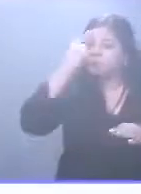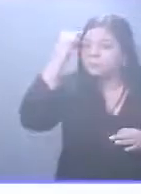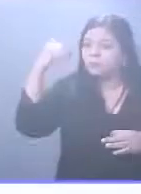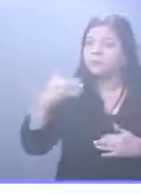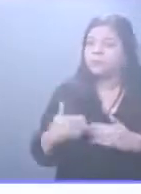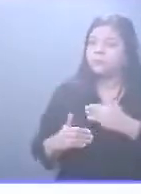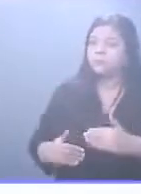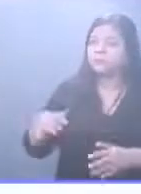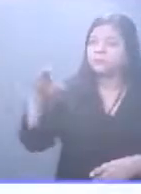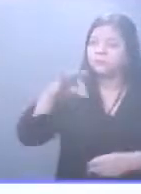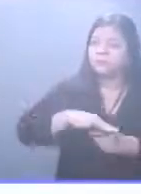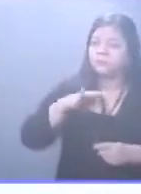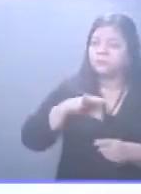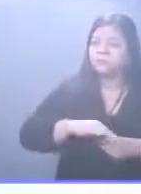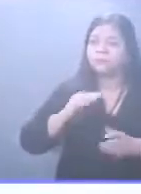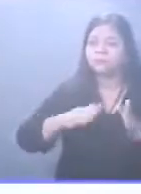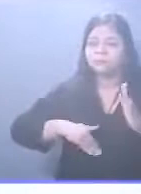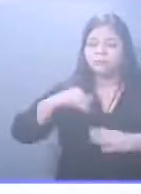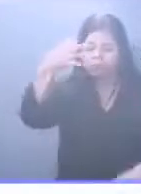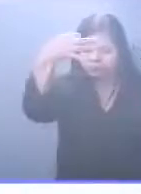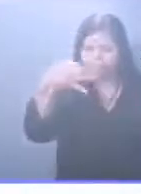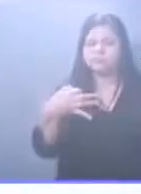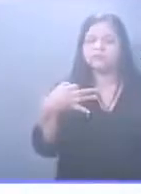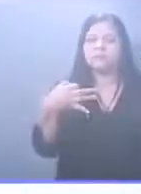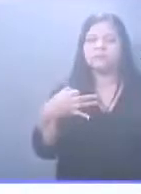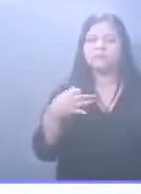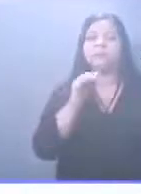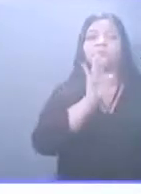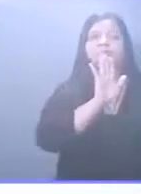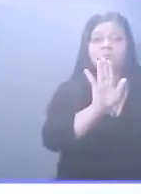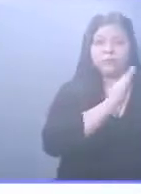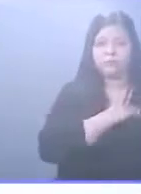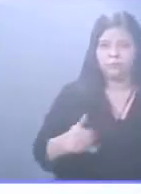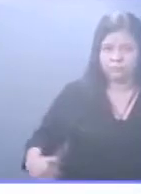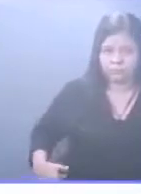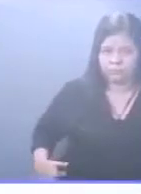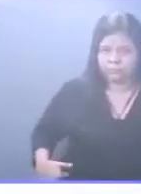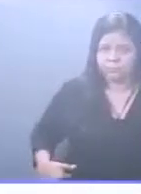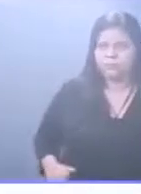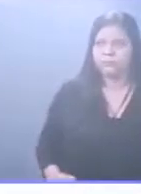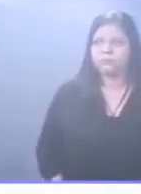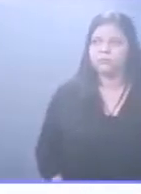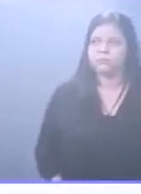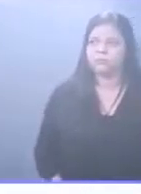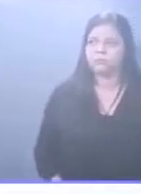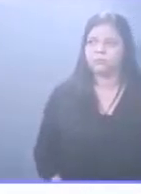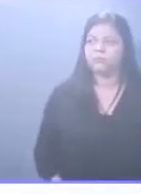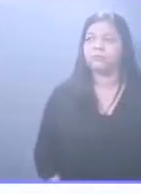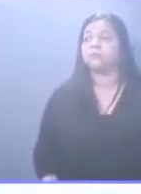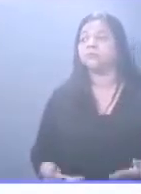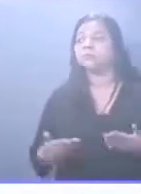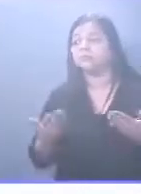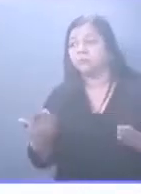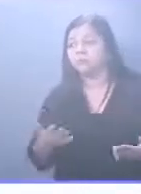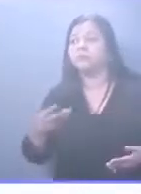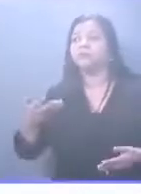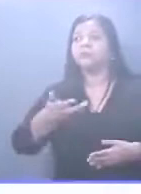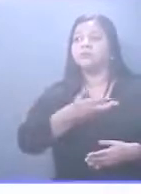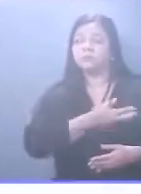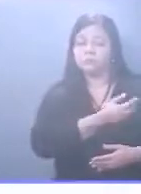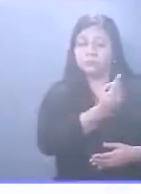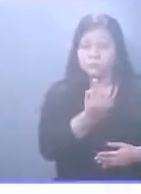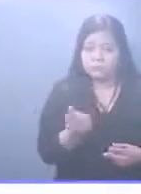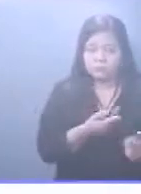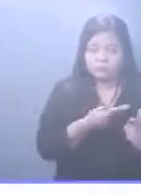electoral de mucha más altura que la que usted tiene, presidente. Y por nuestros